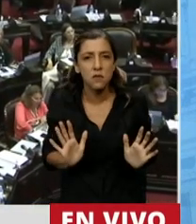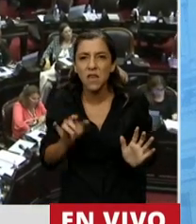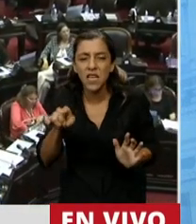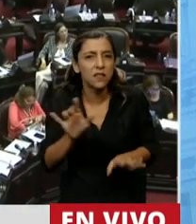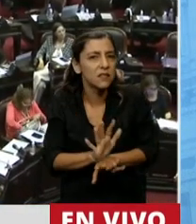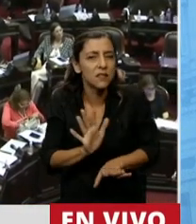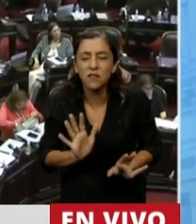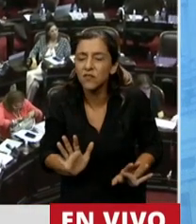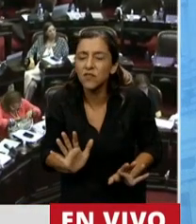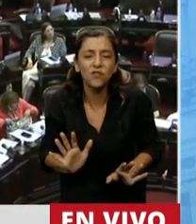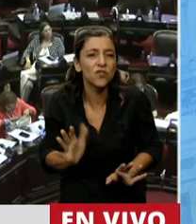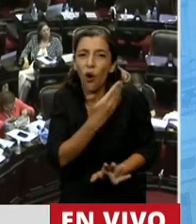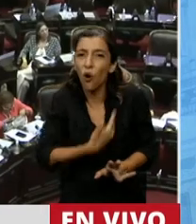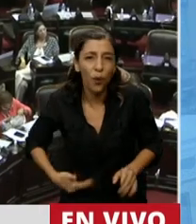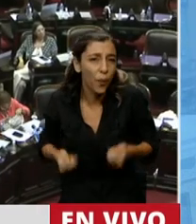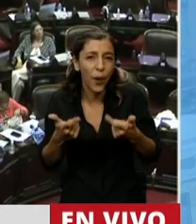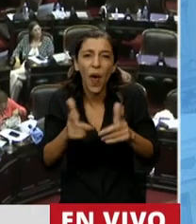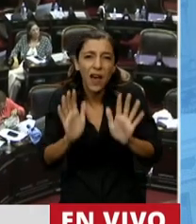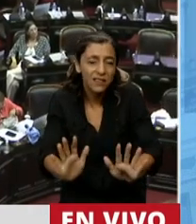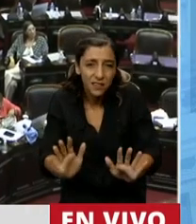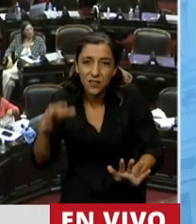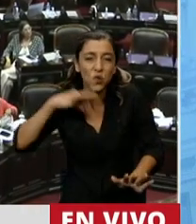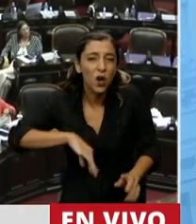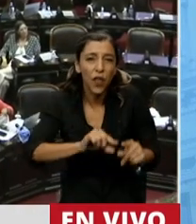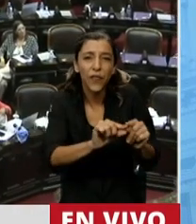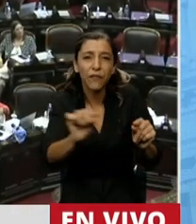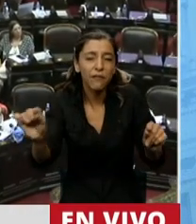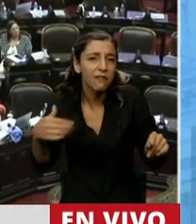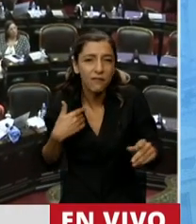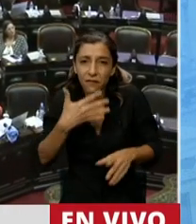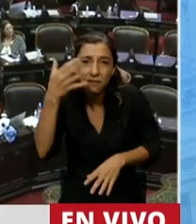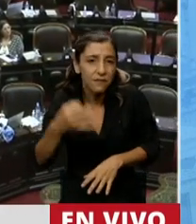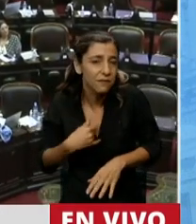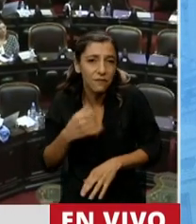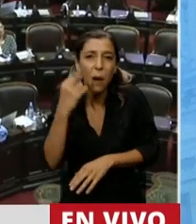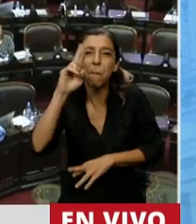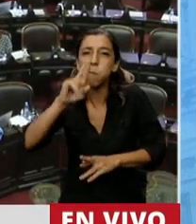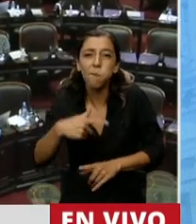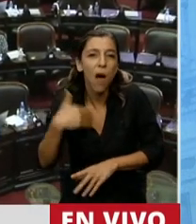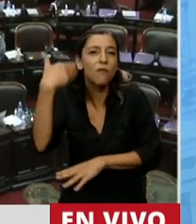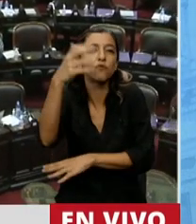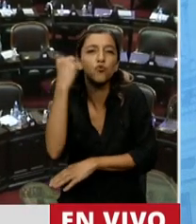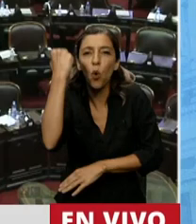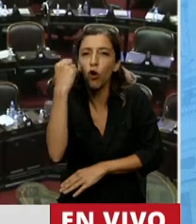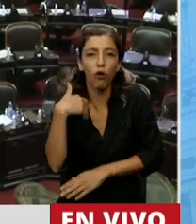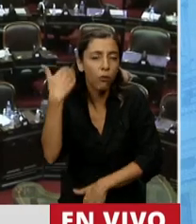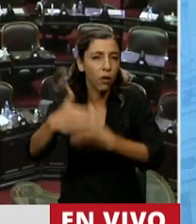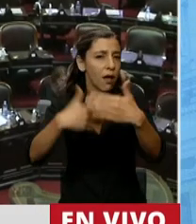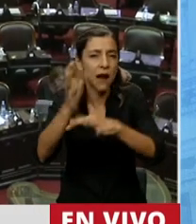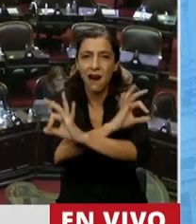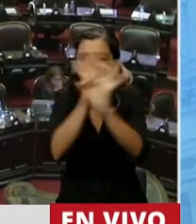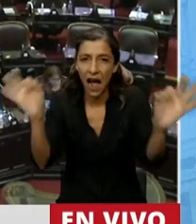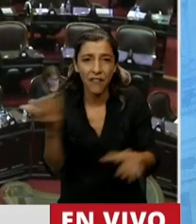esto es lo que está haciendo el gobierno. No hay plan, no hay plan. Gobierna